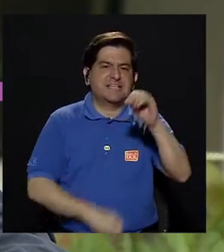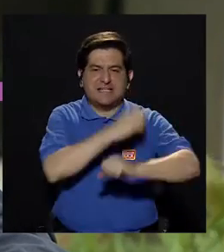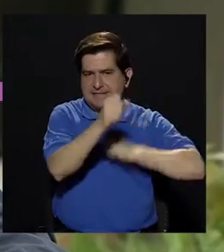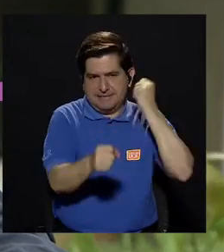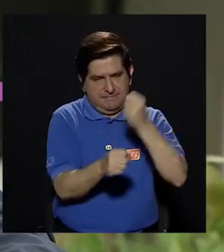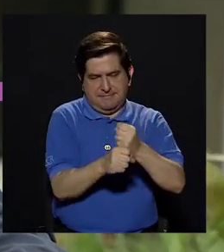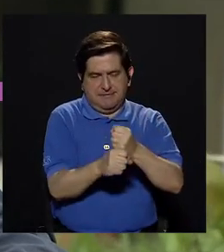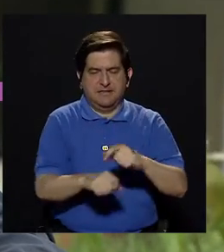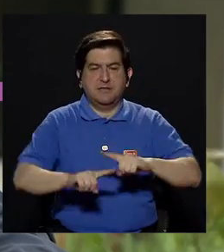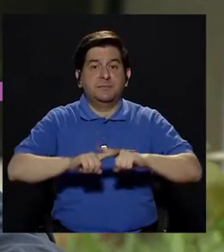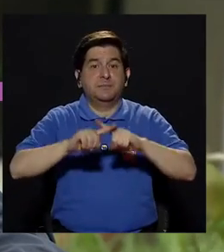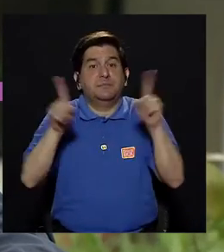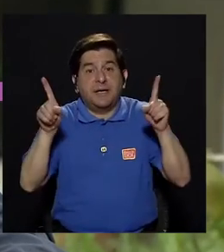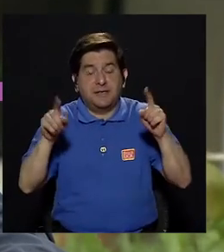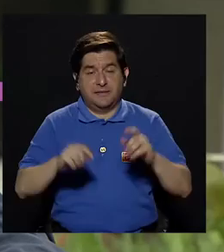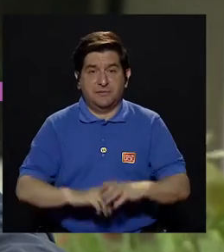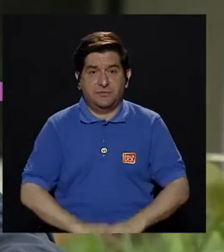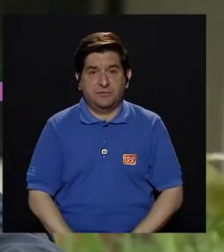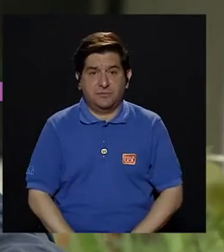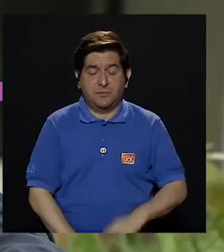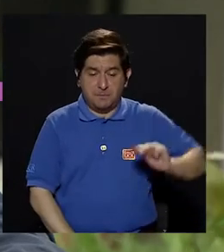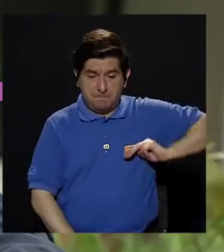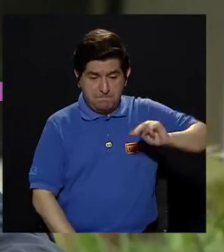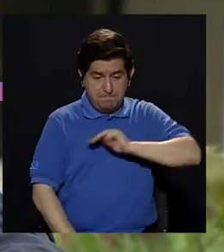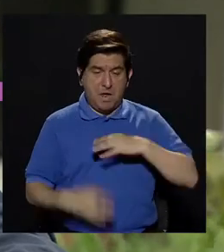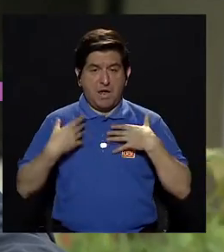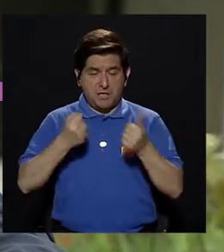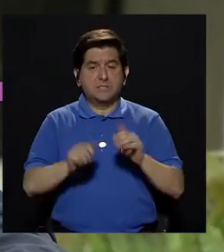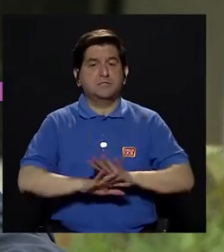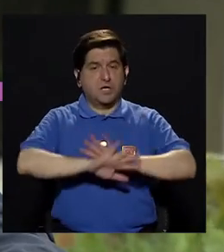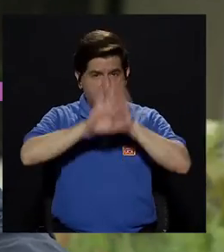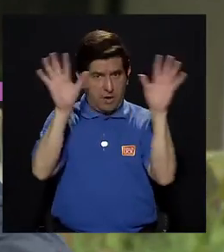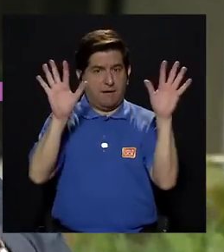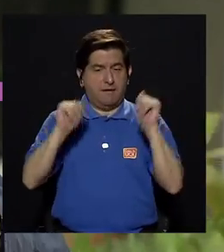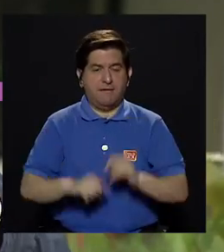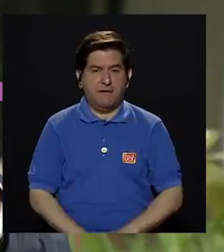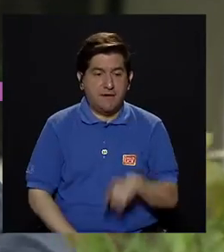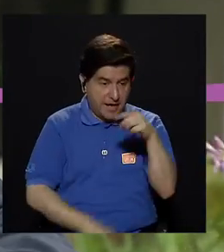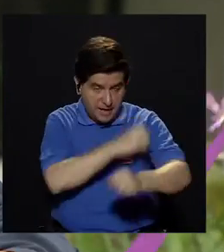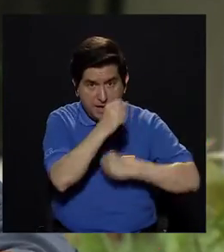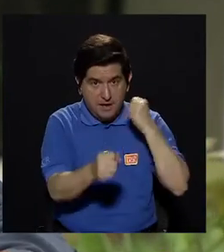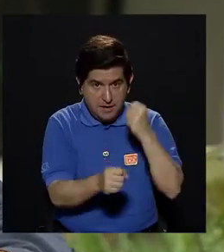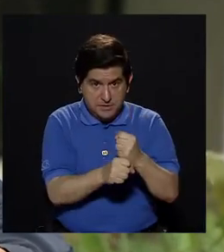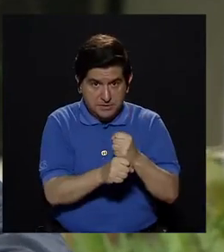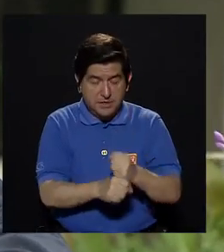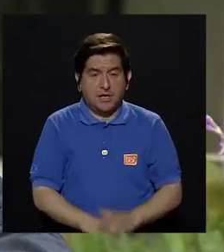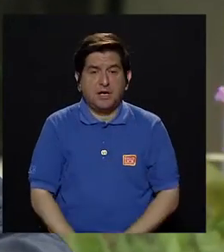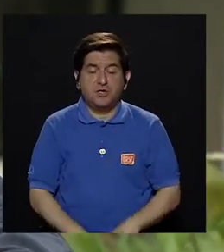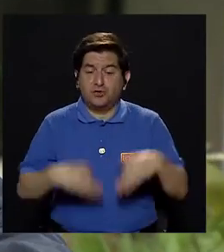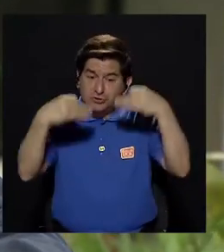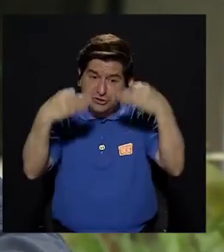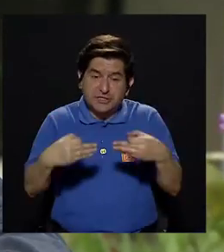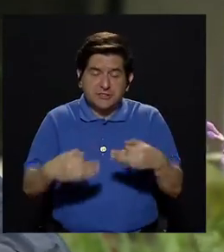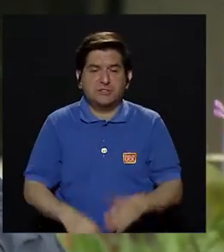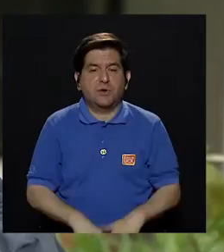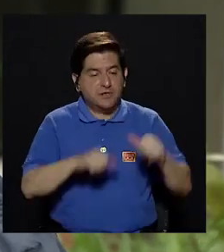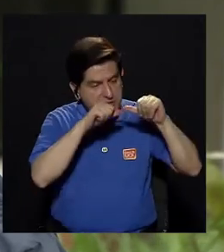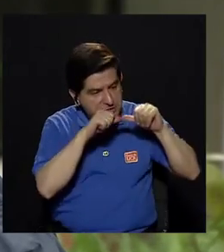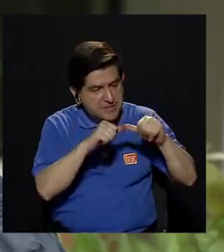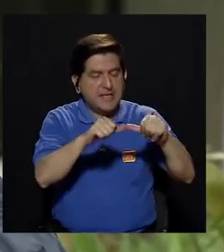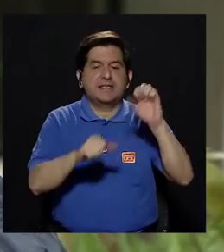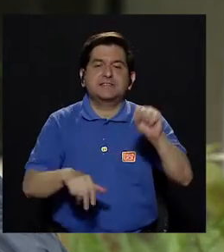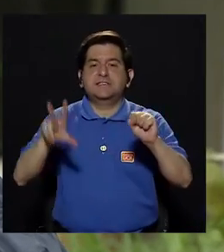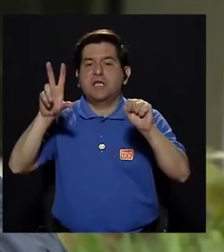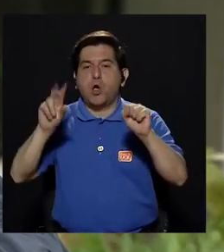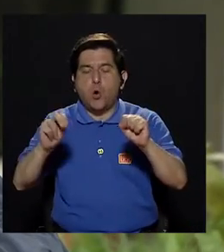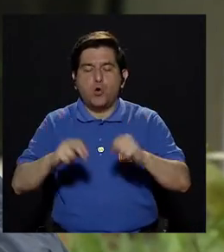70 años. Sin embargo, el Ministerio de Salud sí es muy claro que a esa edad se debe tomar la decisión de si se